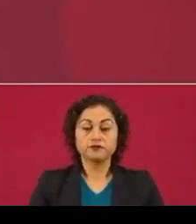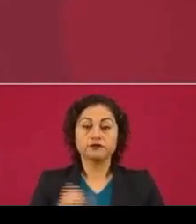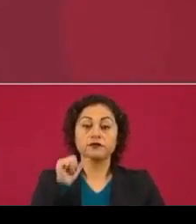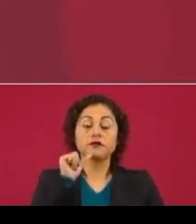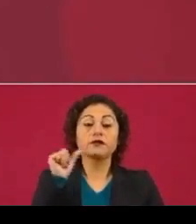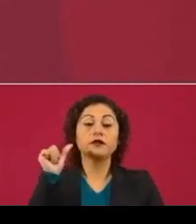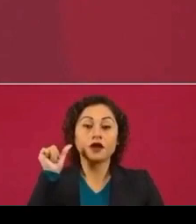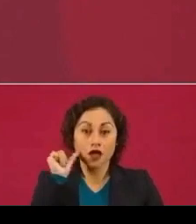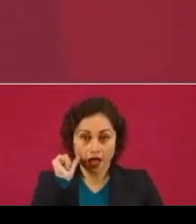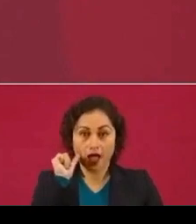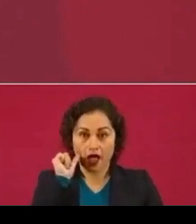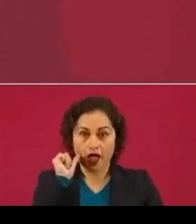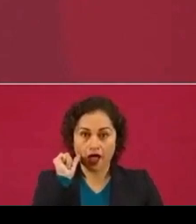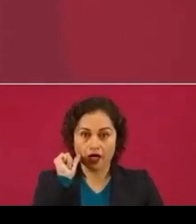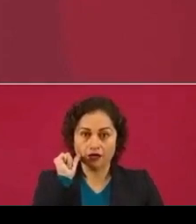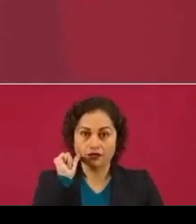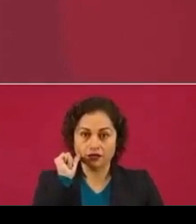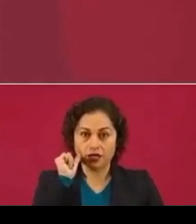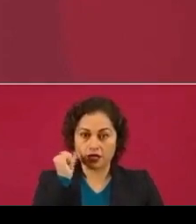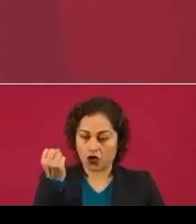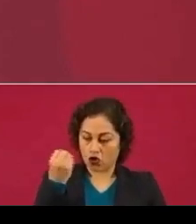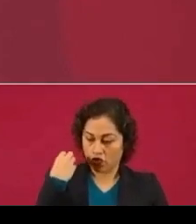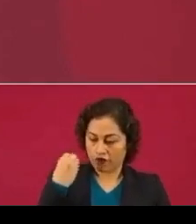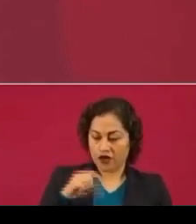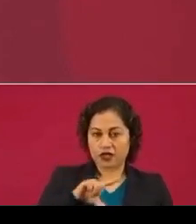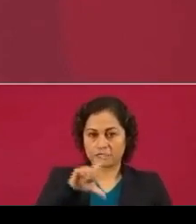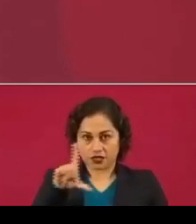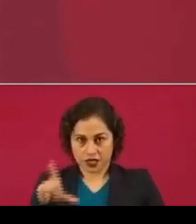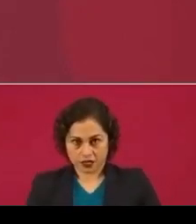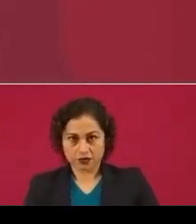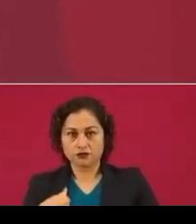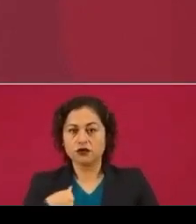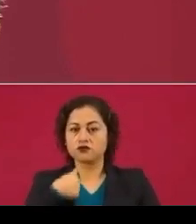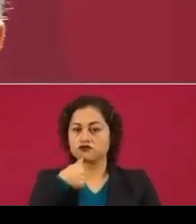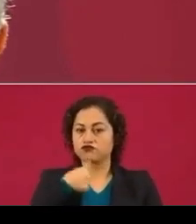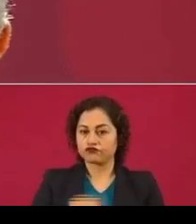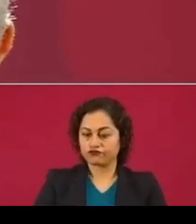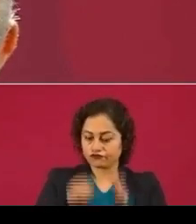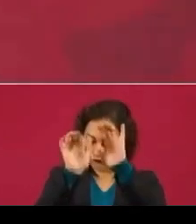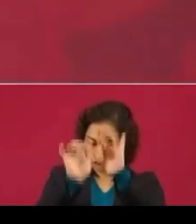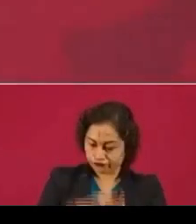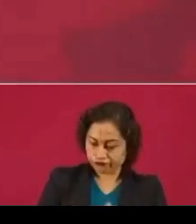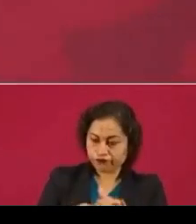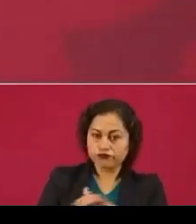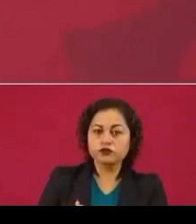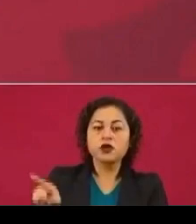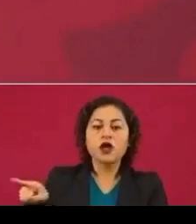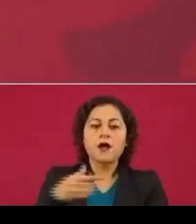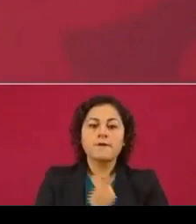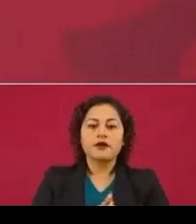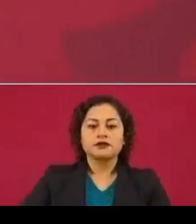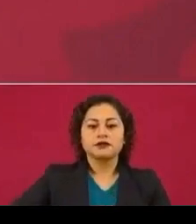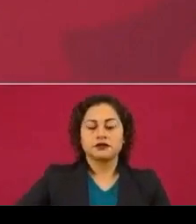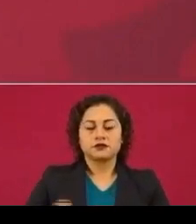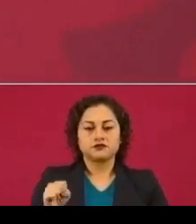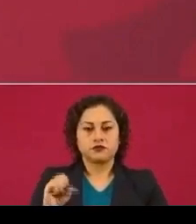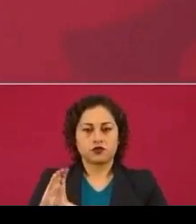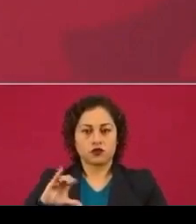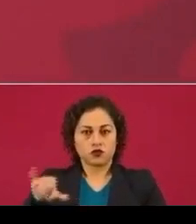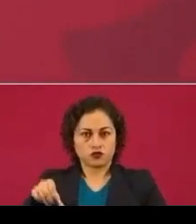Ayer mismo envié una carta al presidente de la Suprema Corte de Justicia.